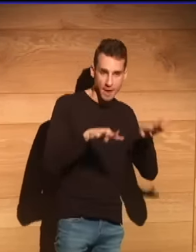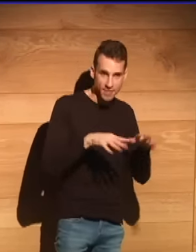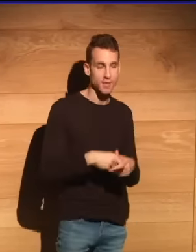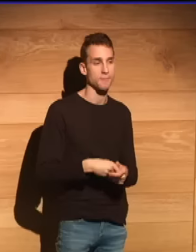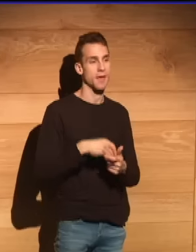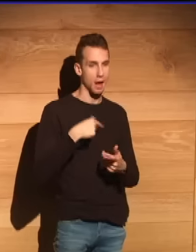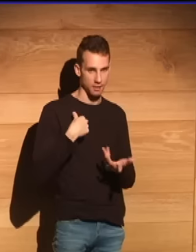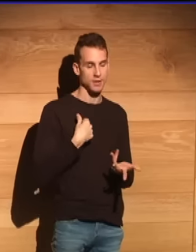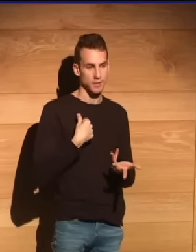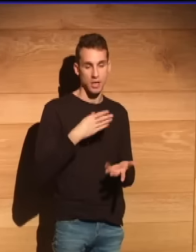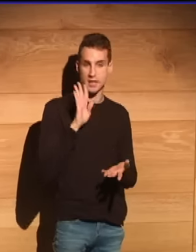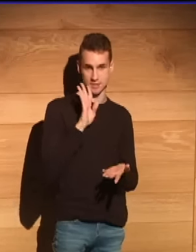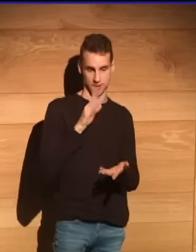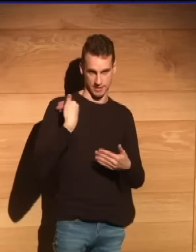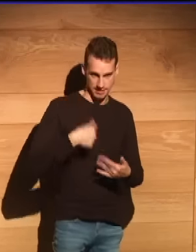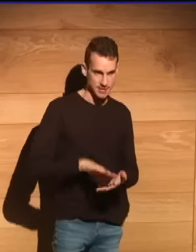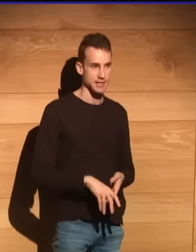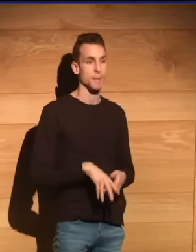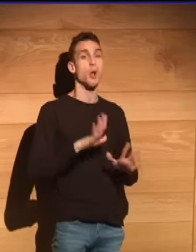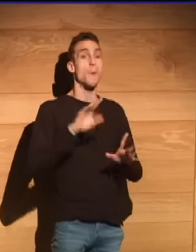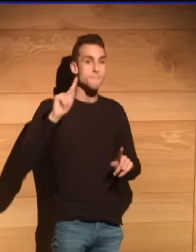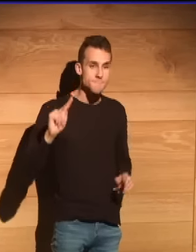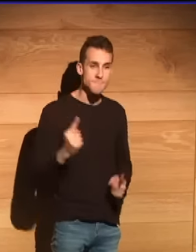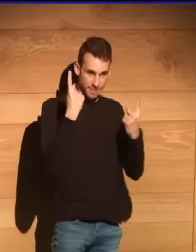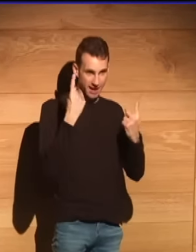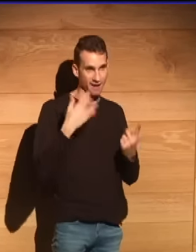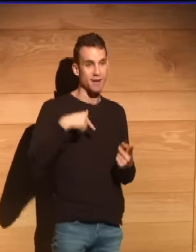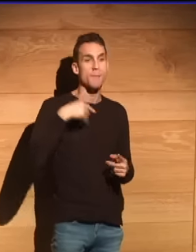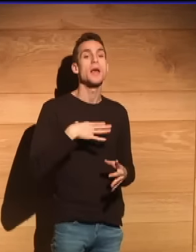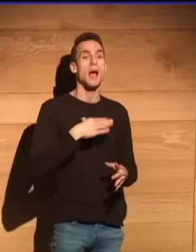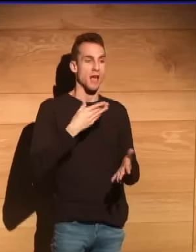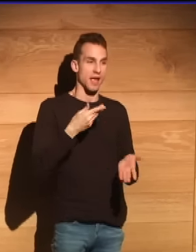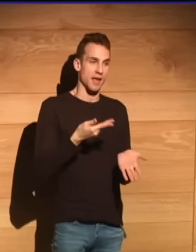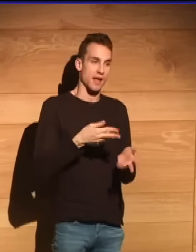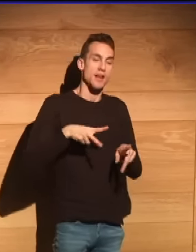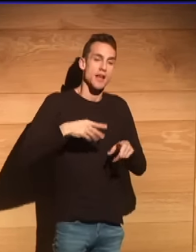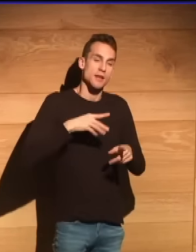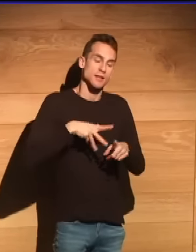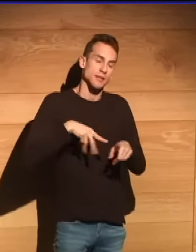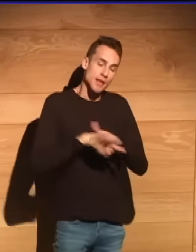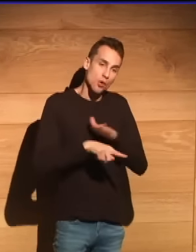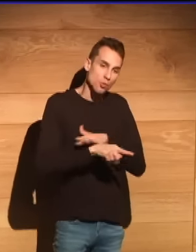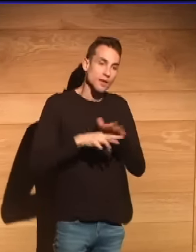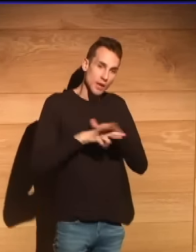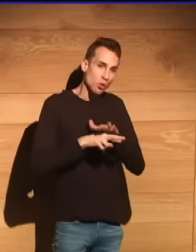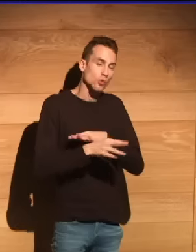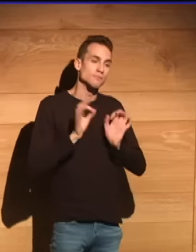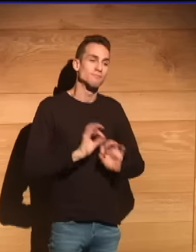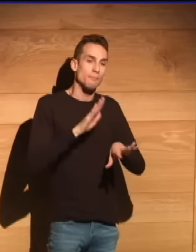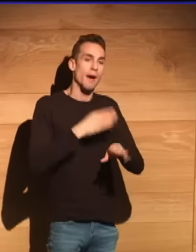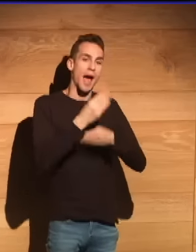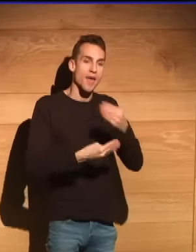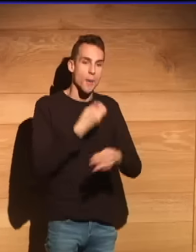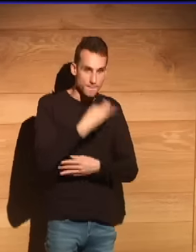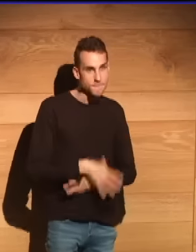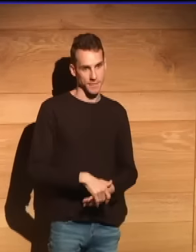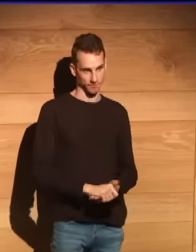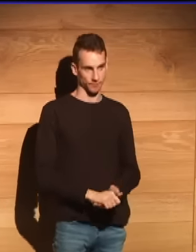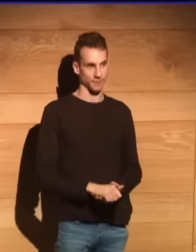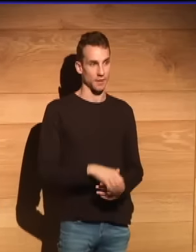tenemos los recursos para hacerlo y hacerlo bien. Porque de los fondos de recuperación y resiliencia europeos, España va a